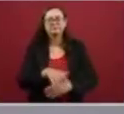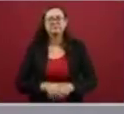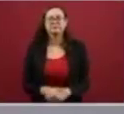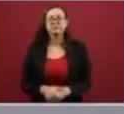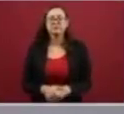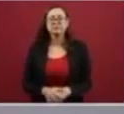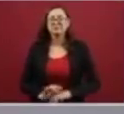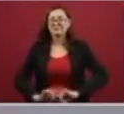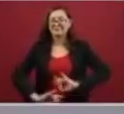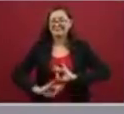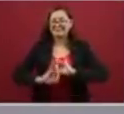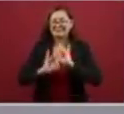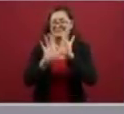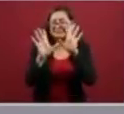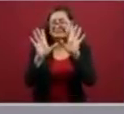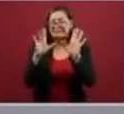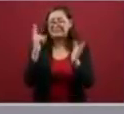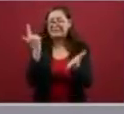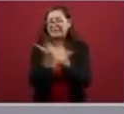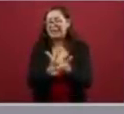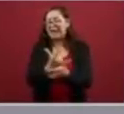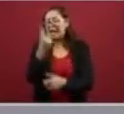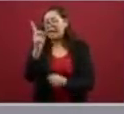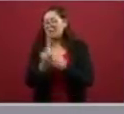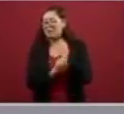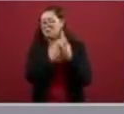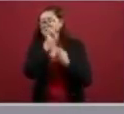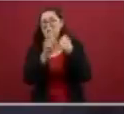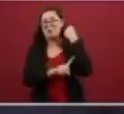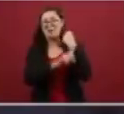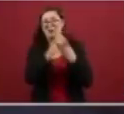de adversidad y ante la amenaza